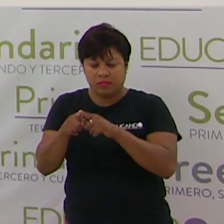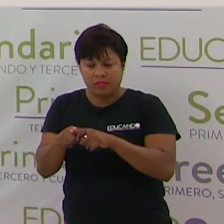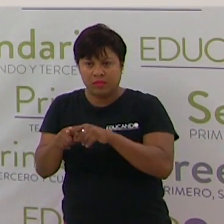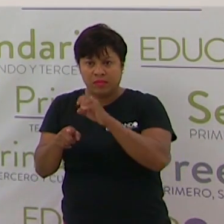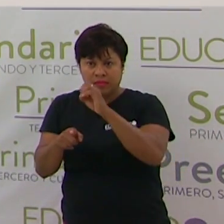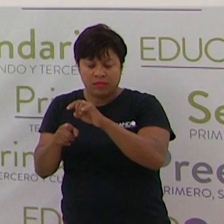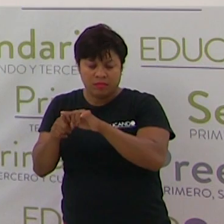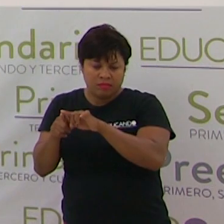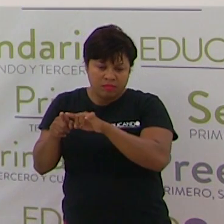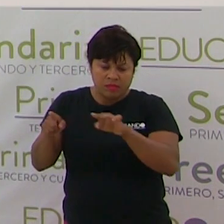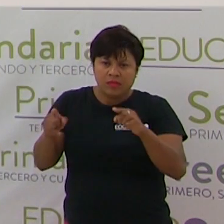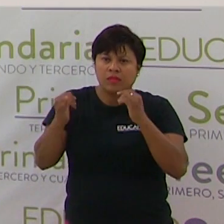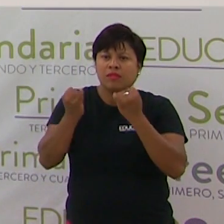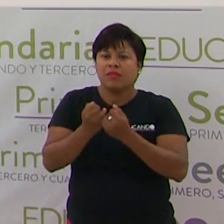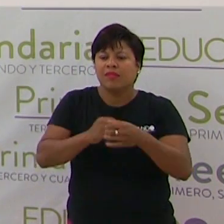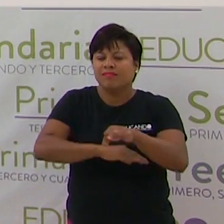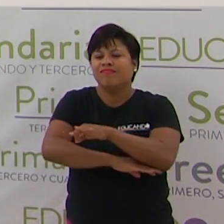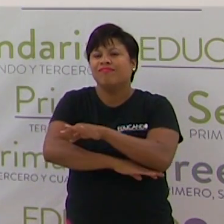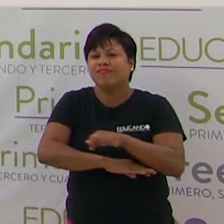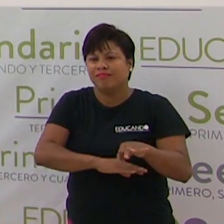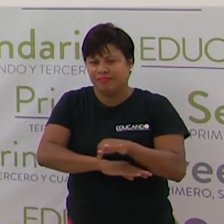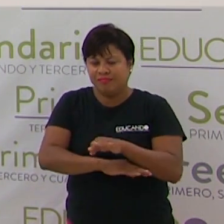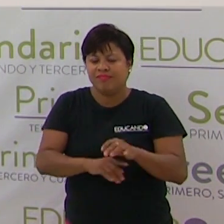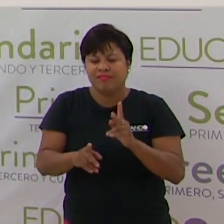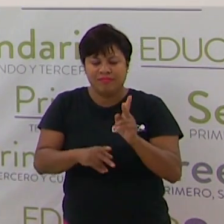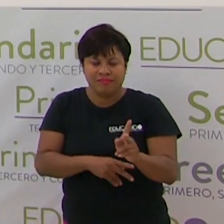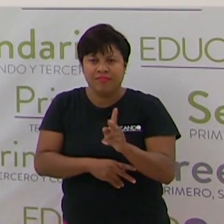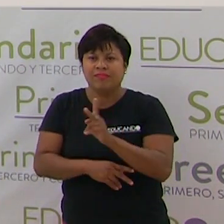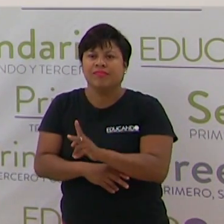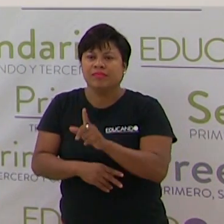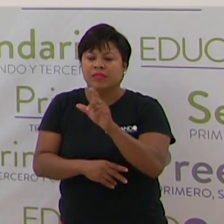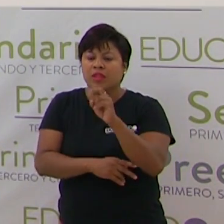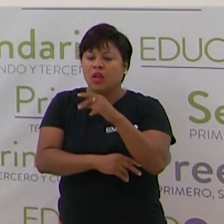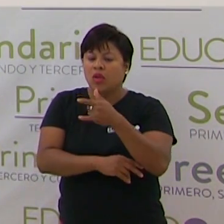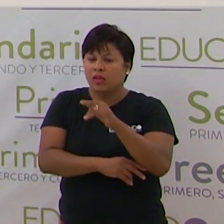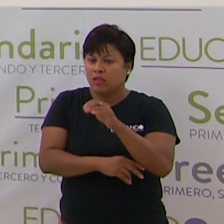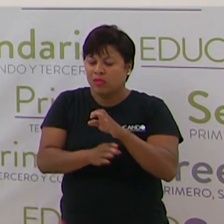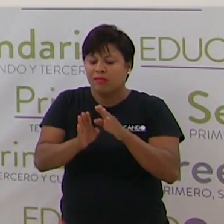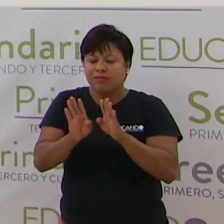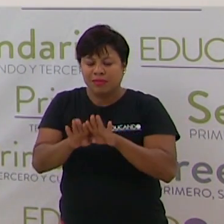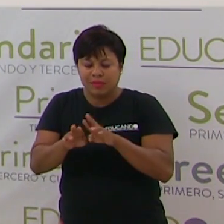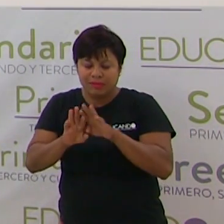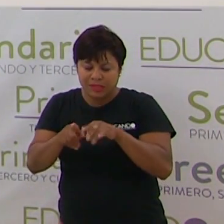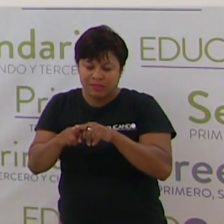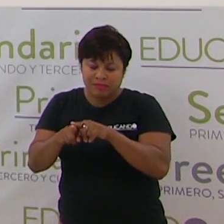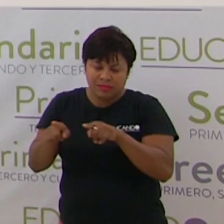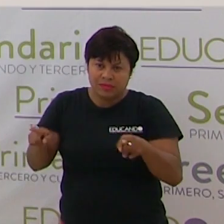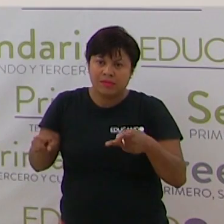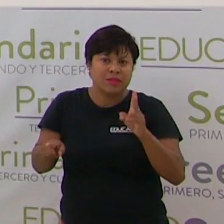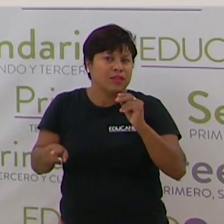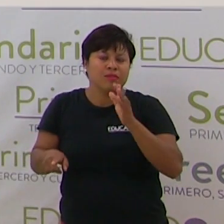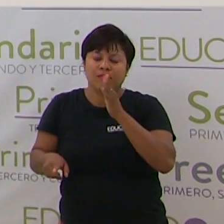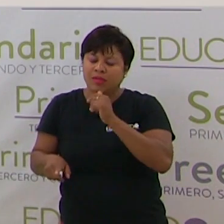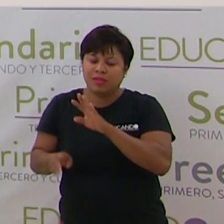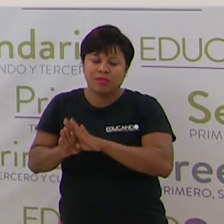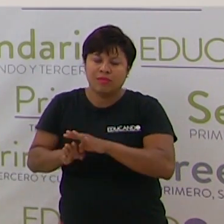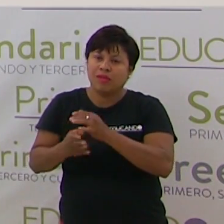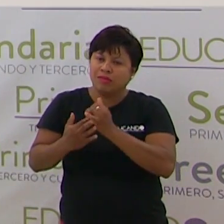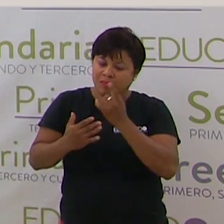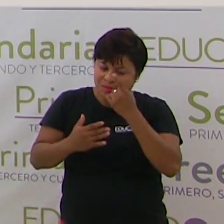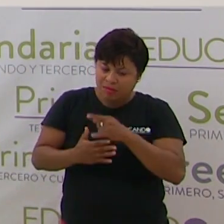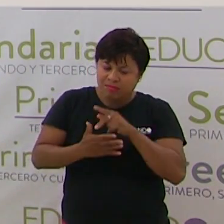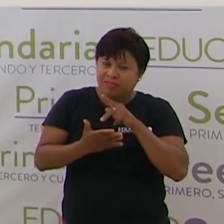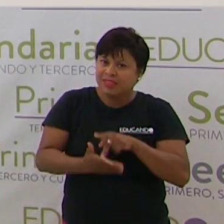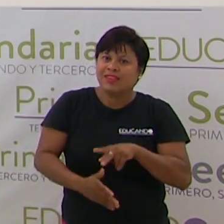una regla? Igual mide longitudes. Por lo tanto, no nos ayudaría a saber cuánto pesa